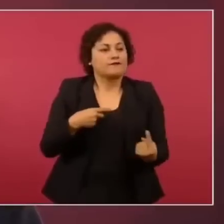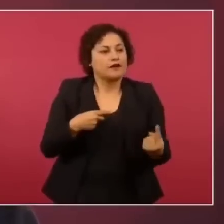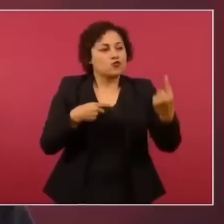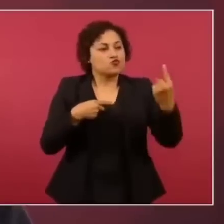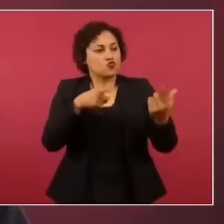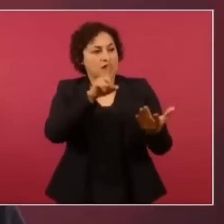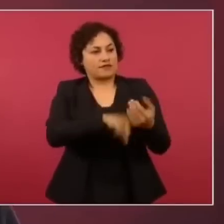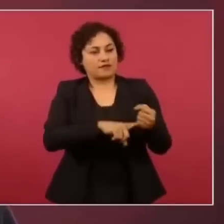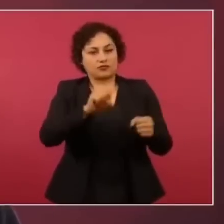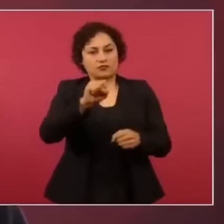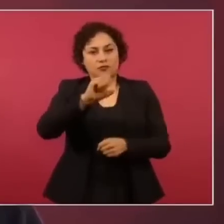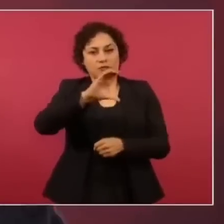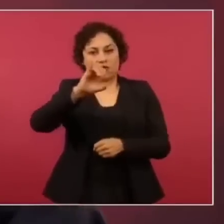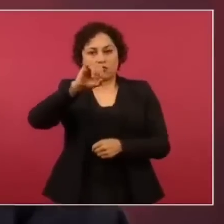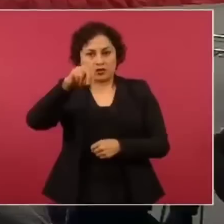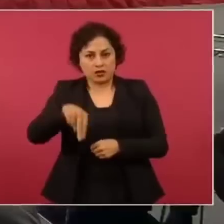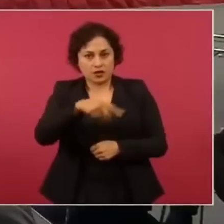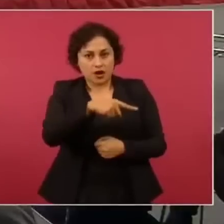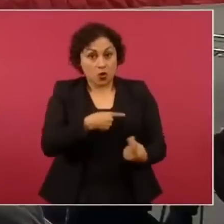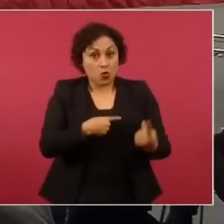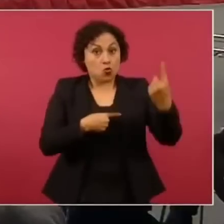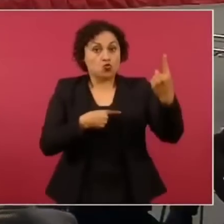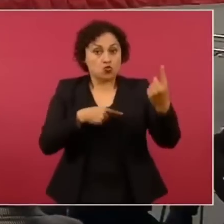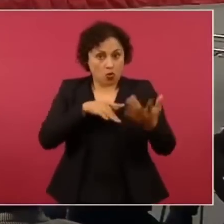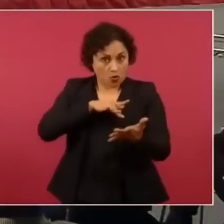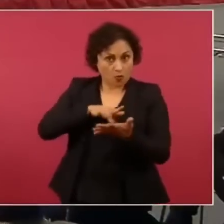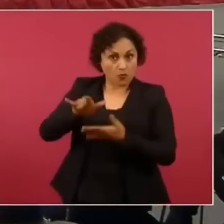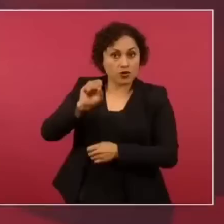apoye. Entonces yo hablé